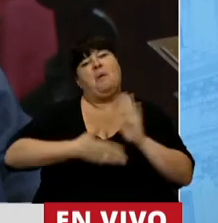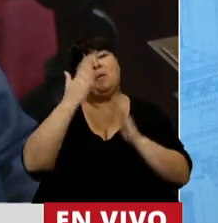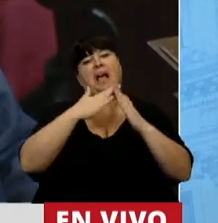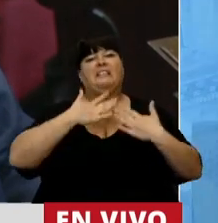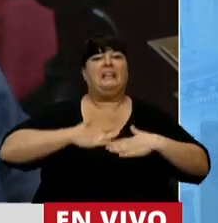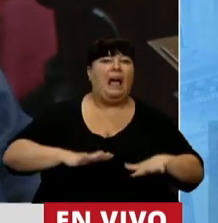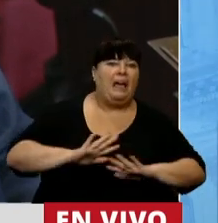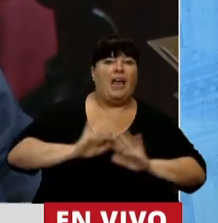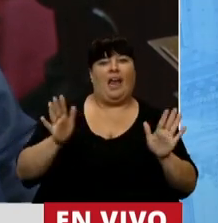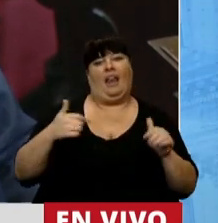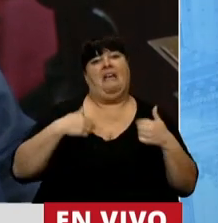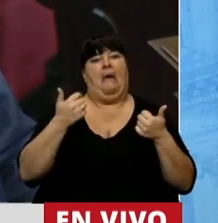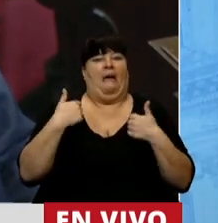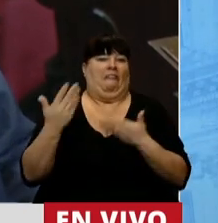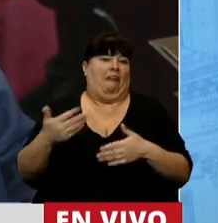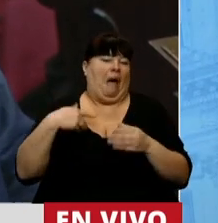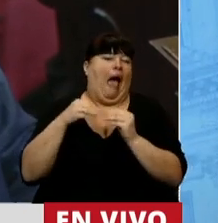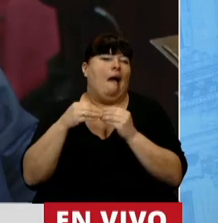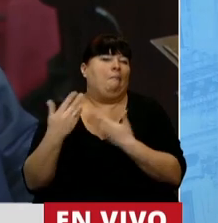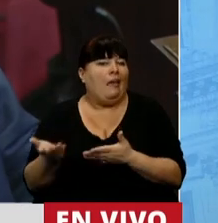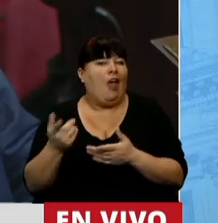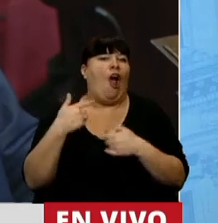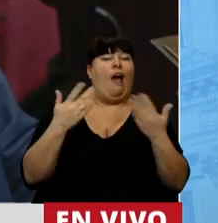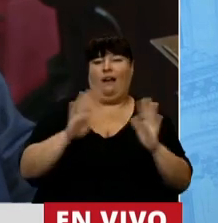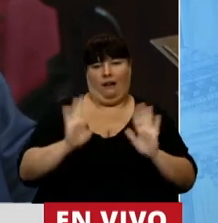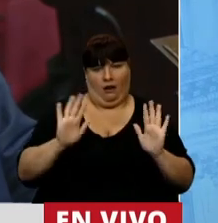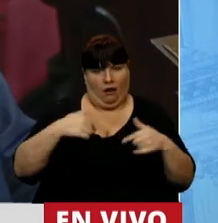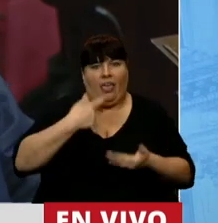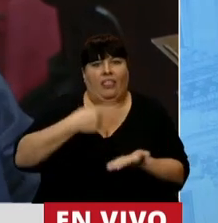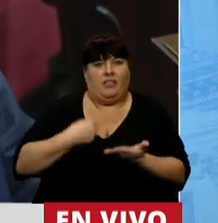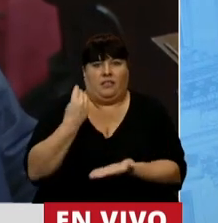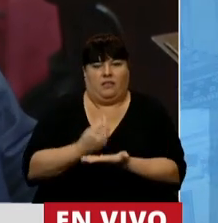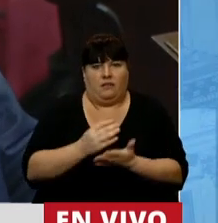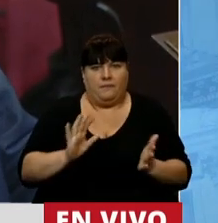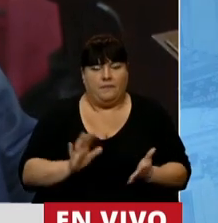tranquilos a la casa y quedar bien con amigos y vecinos.